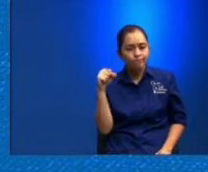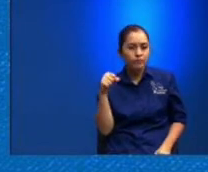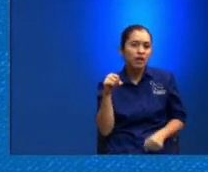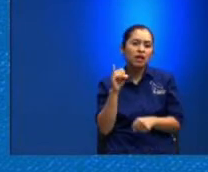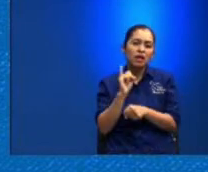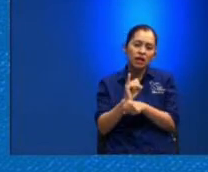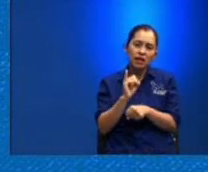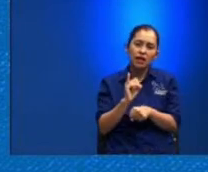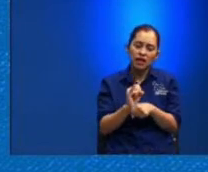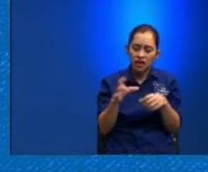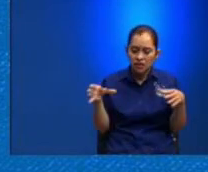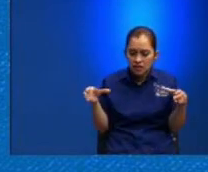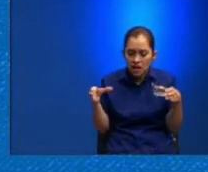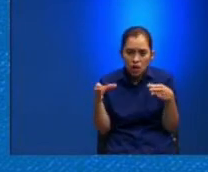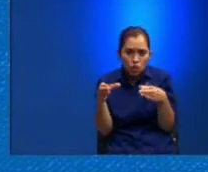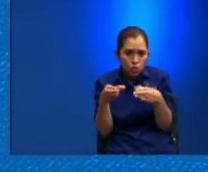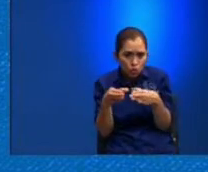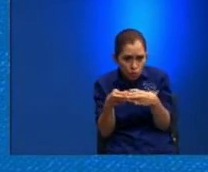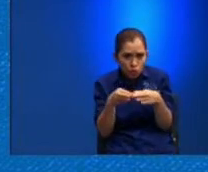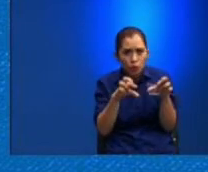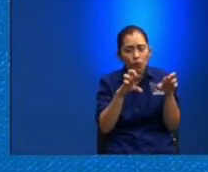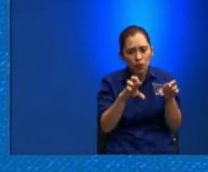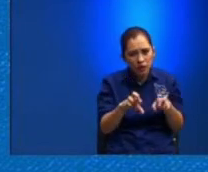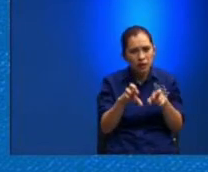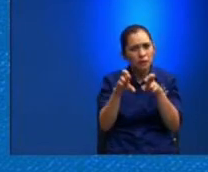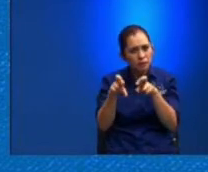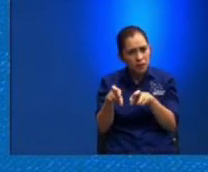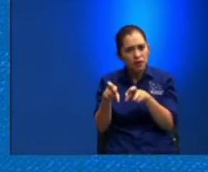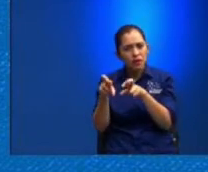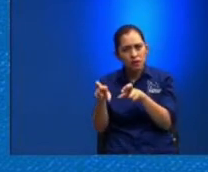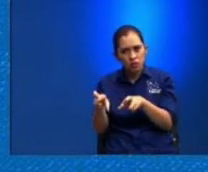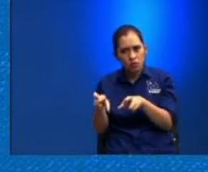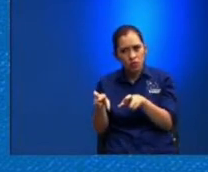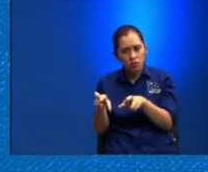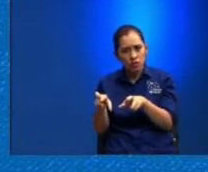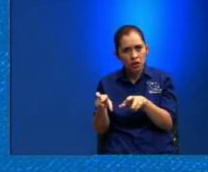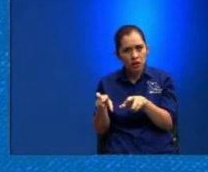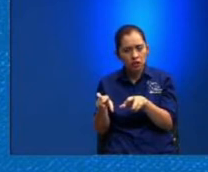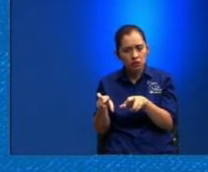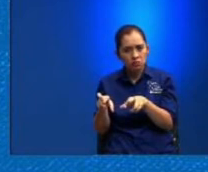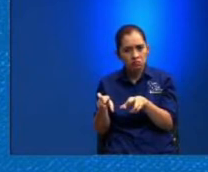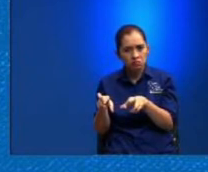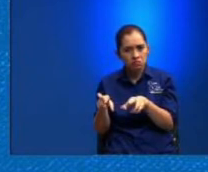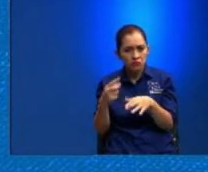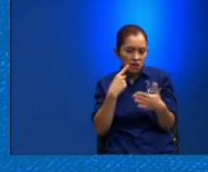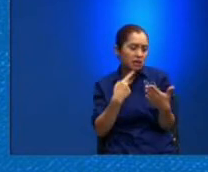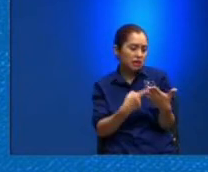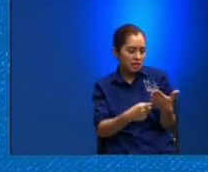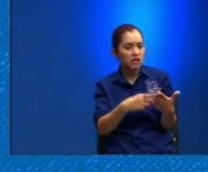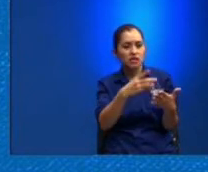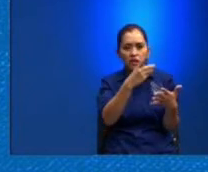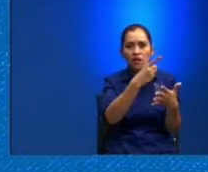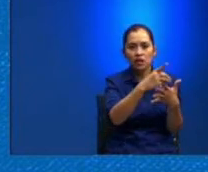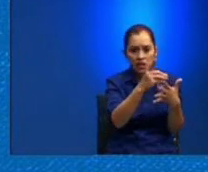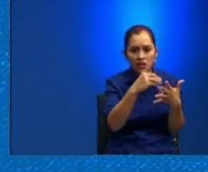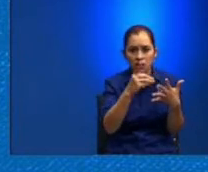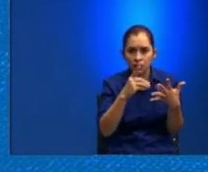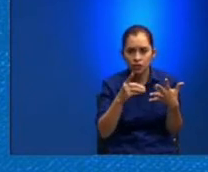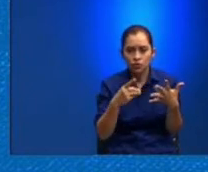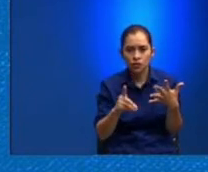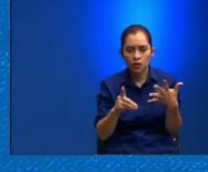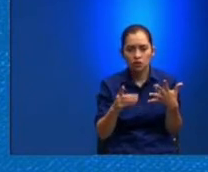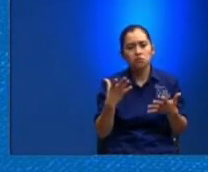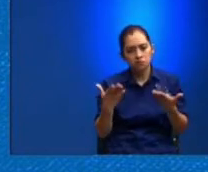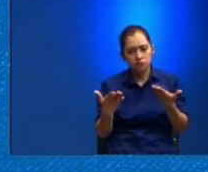se congregan gentes y todos empiezan a dar un montón de conceptos son parcialmente